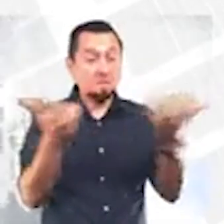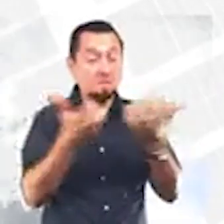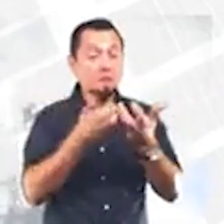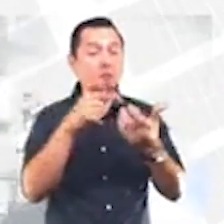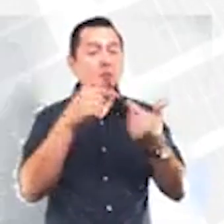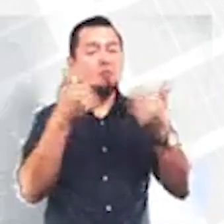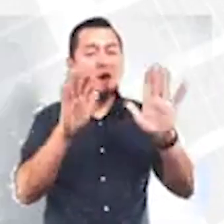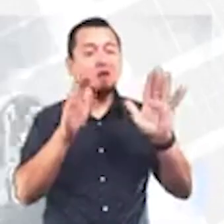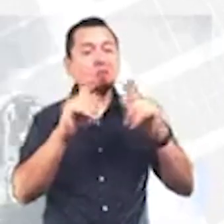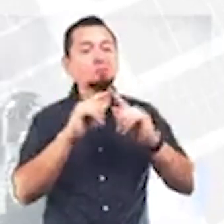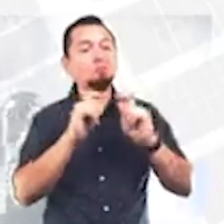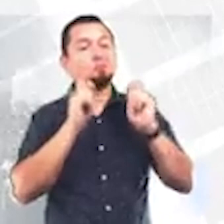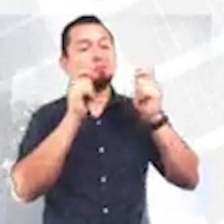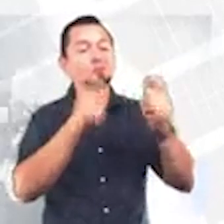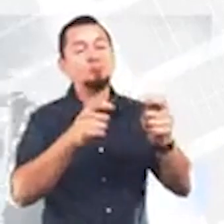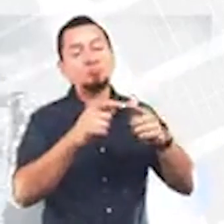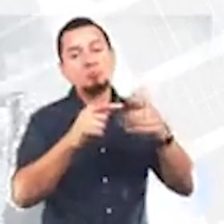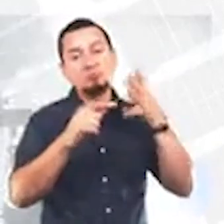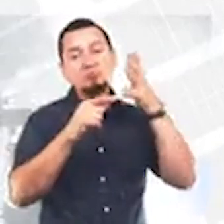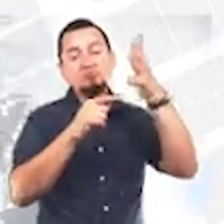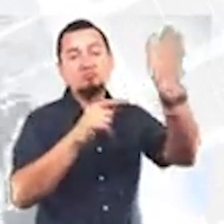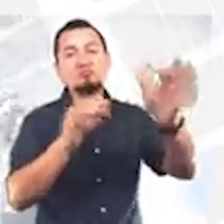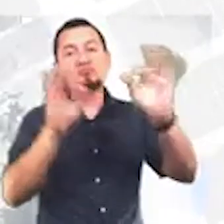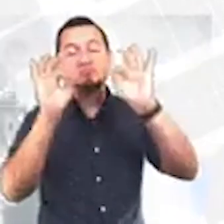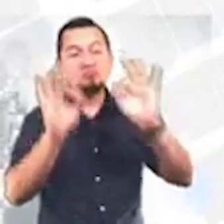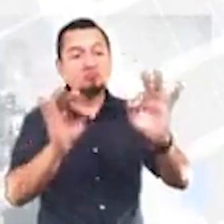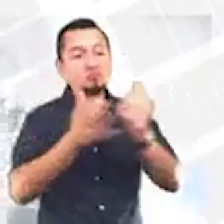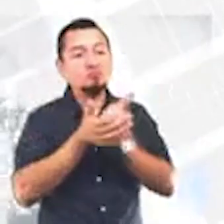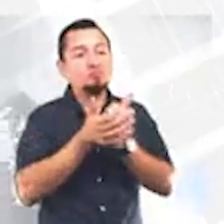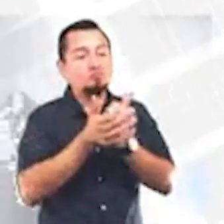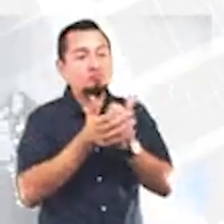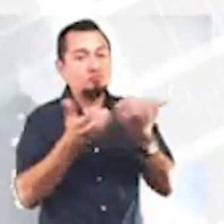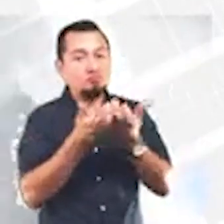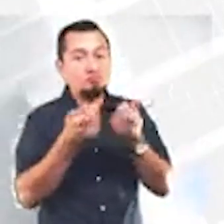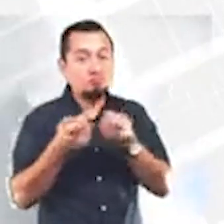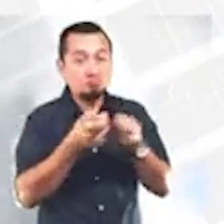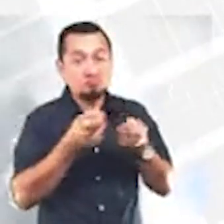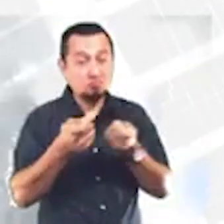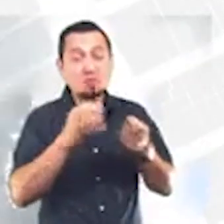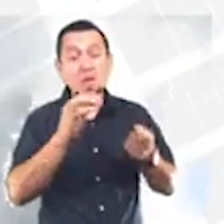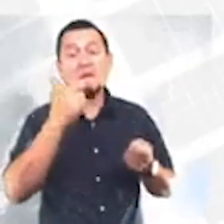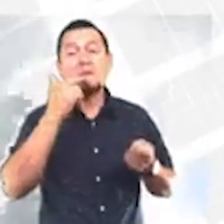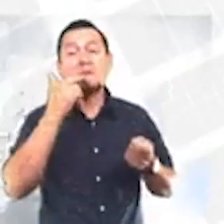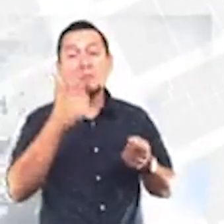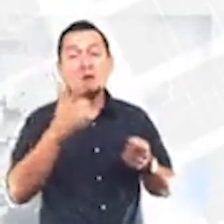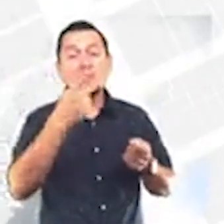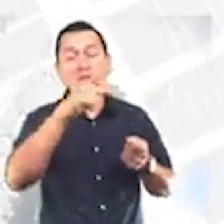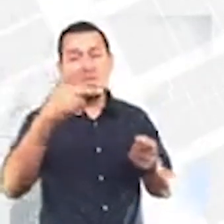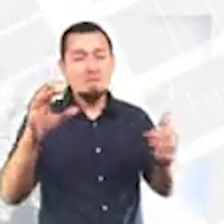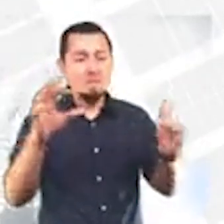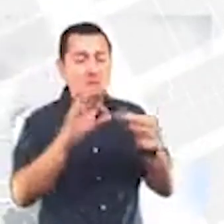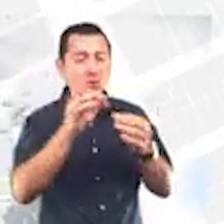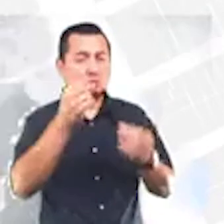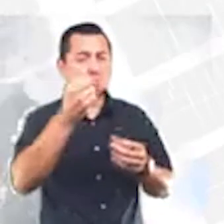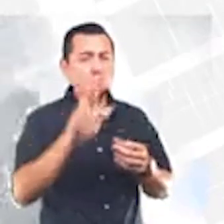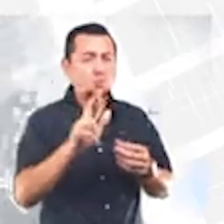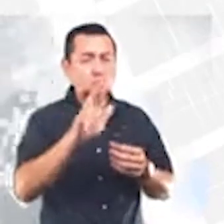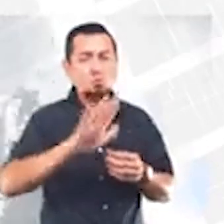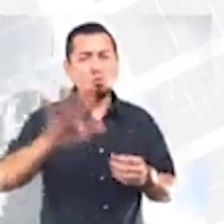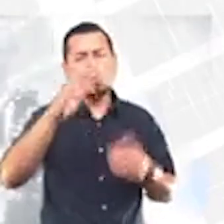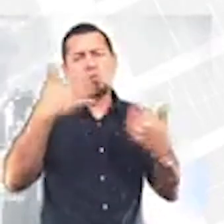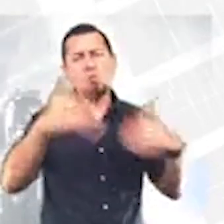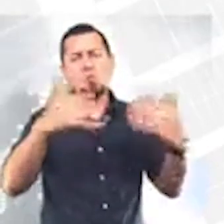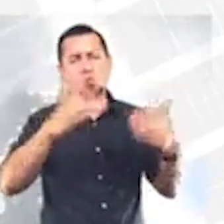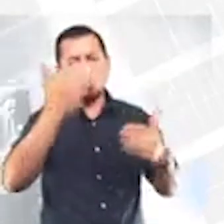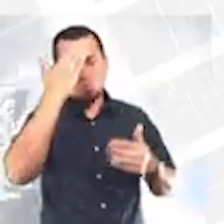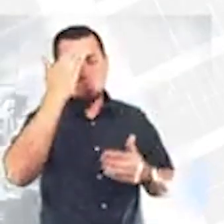metropolitana, que ayudará a mejorar la movilidad no solo de la zona sur de las avenidas más conflictivas, sino de toda la